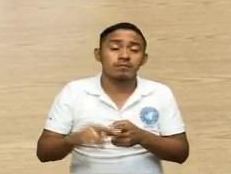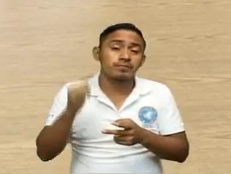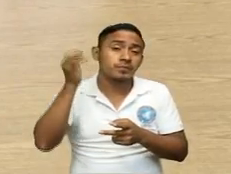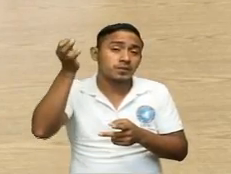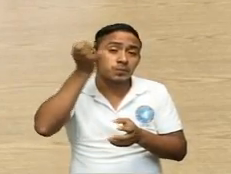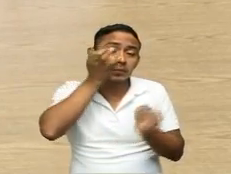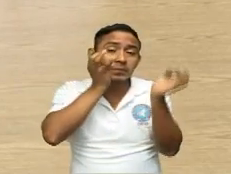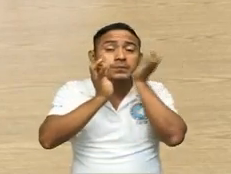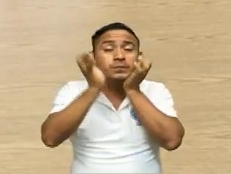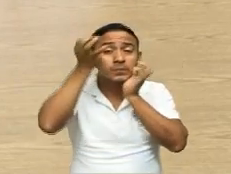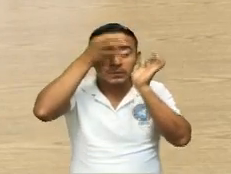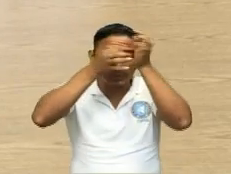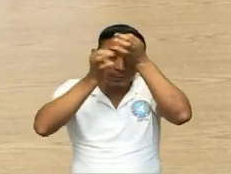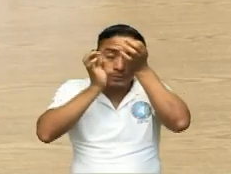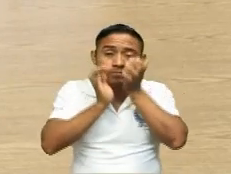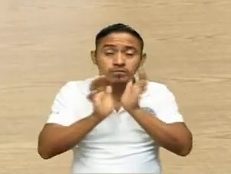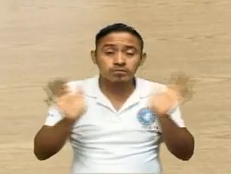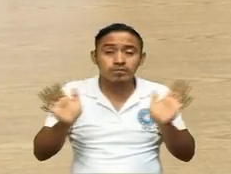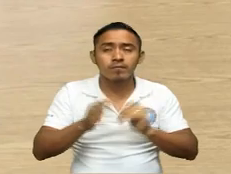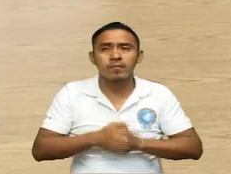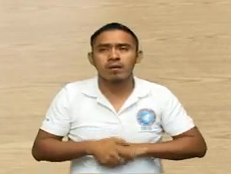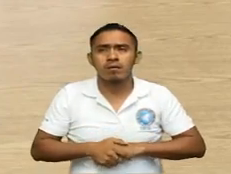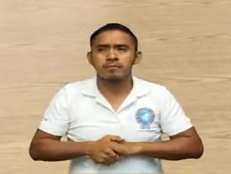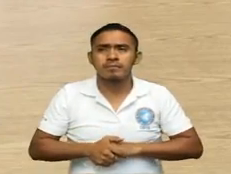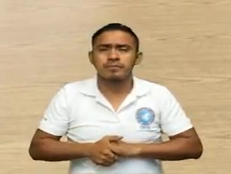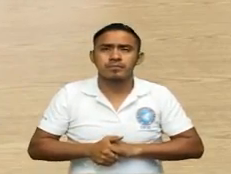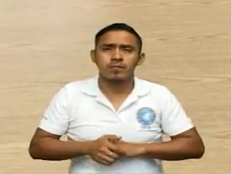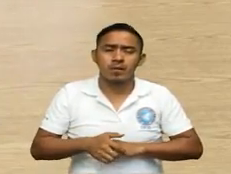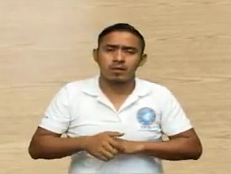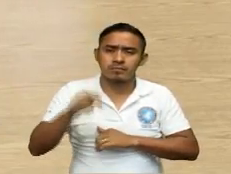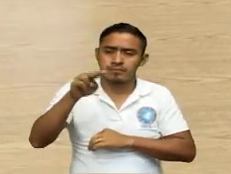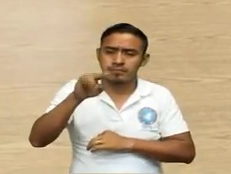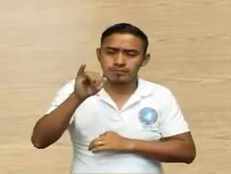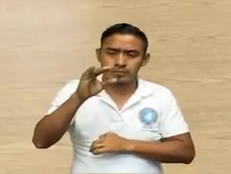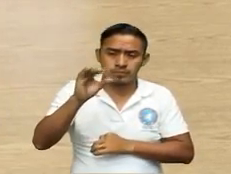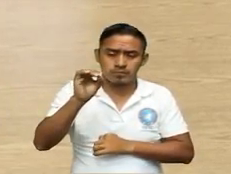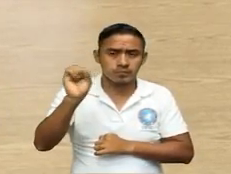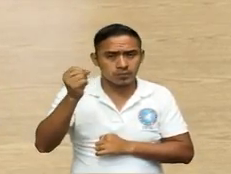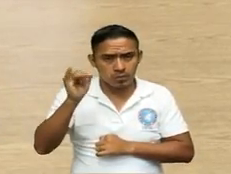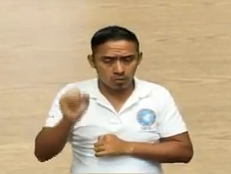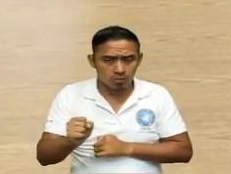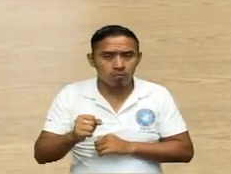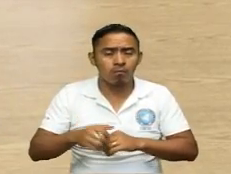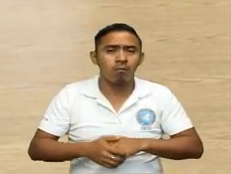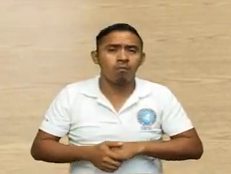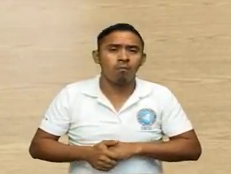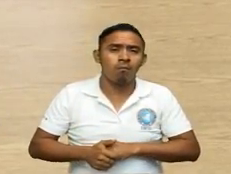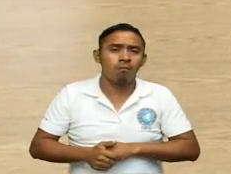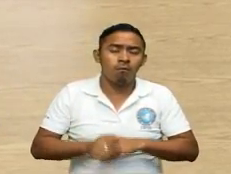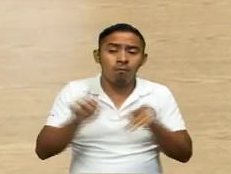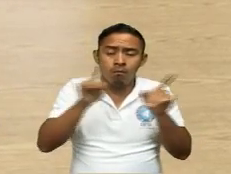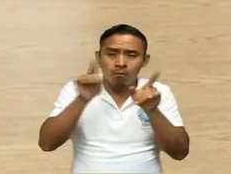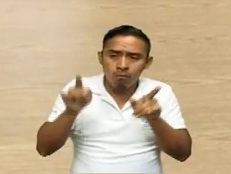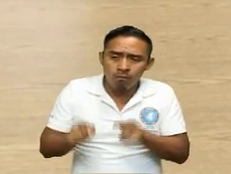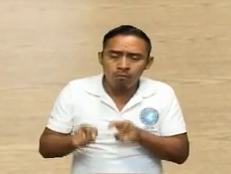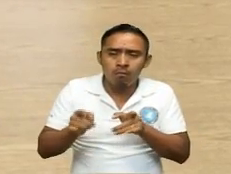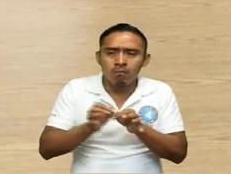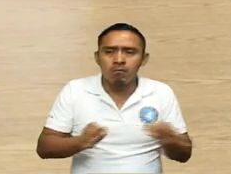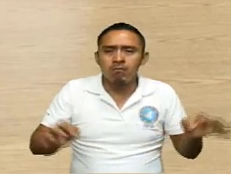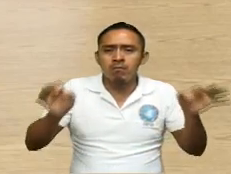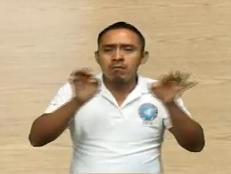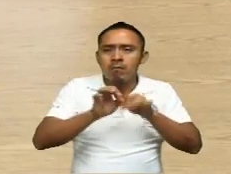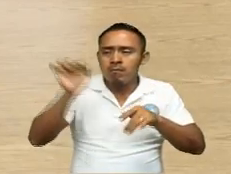consultan a nosotros. Hablar de micosis superficial es un tema muy extenso. Tratando de resumir, la más importante de las